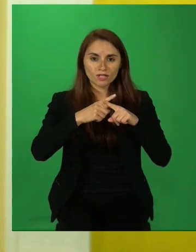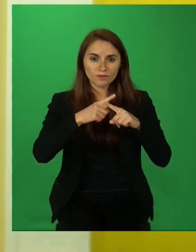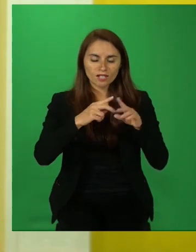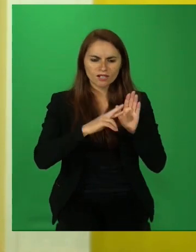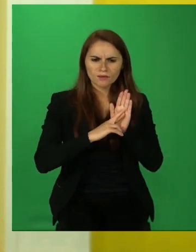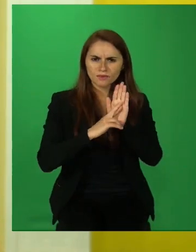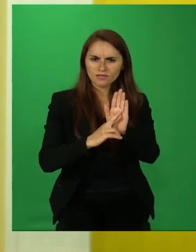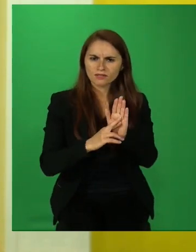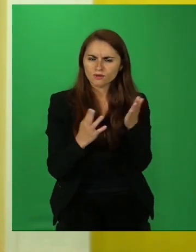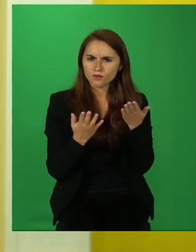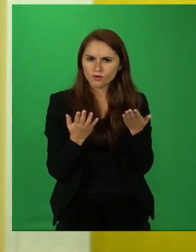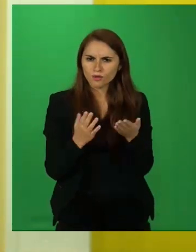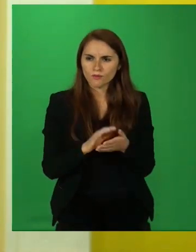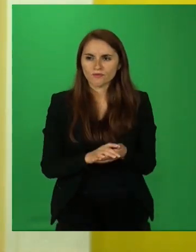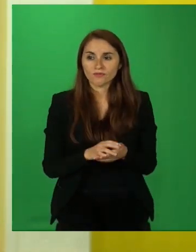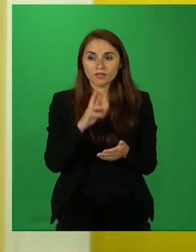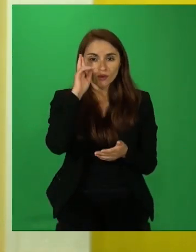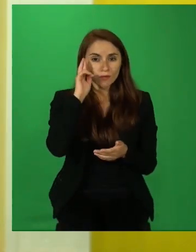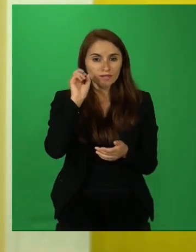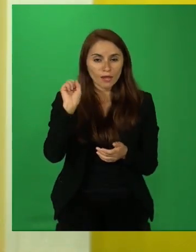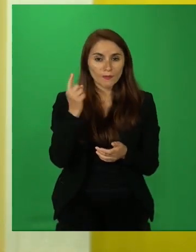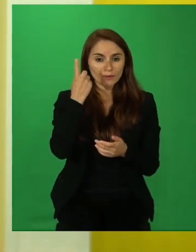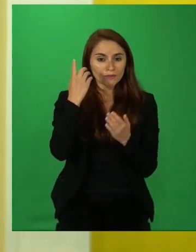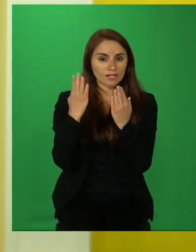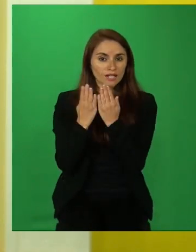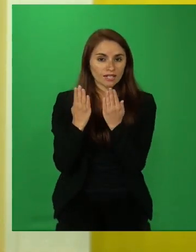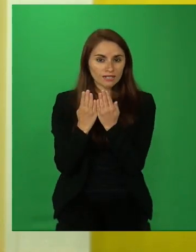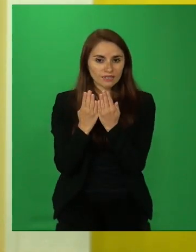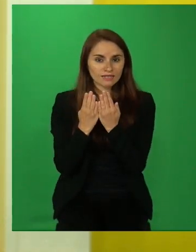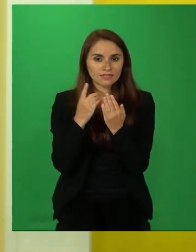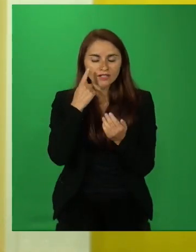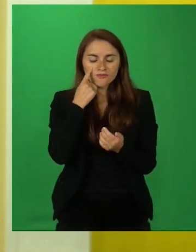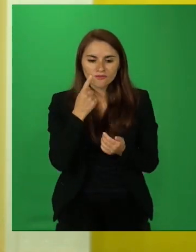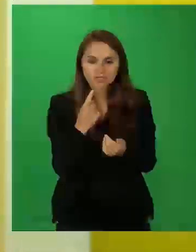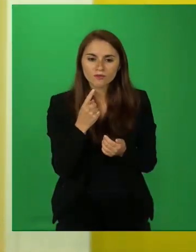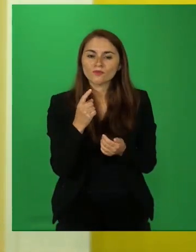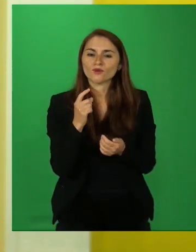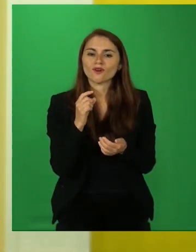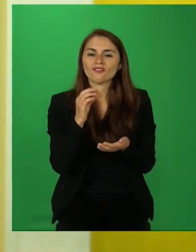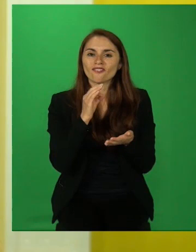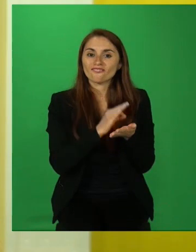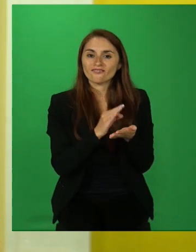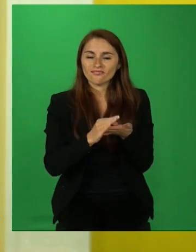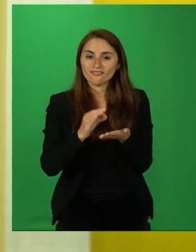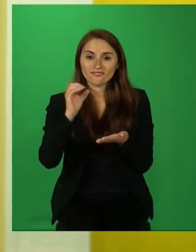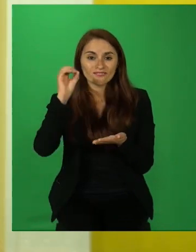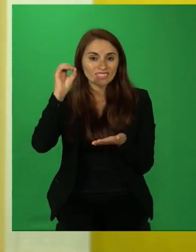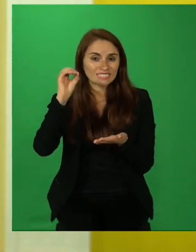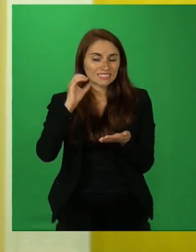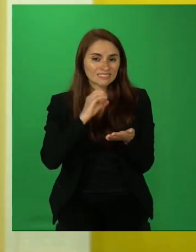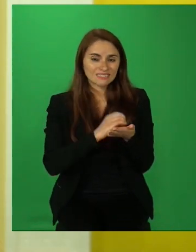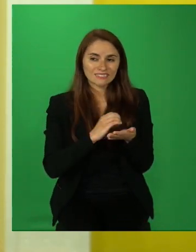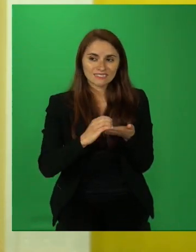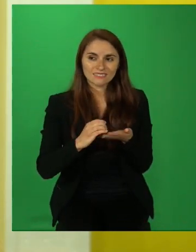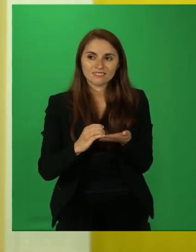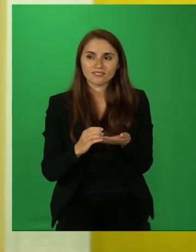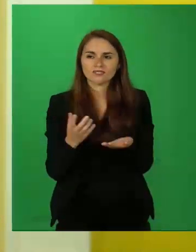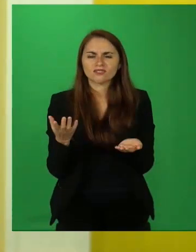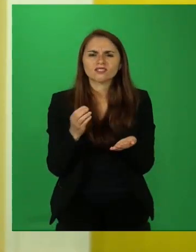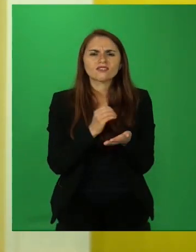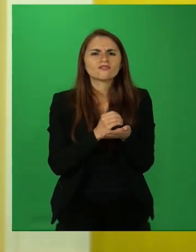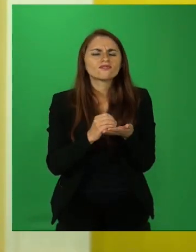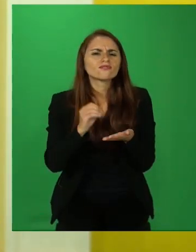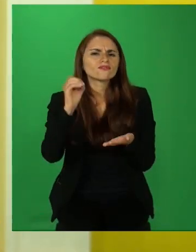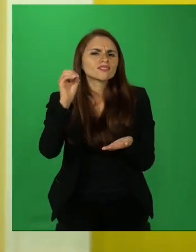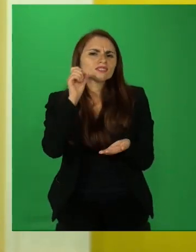te acuerdas que en la primera clase representamos con fichas la multiplicación qué fichas fue